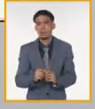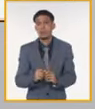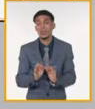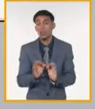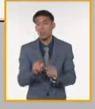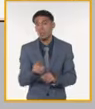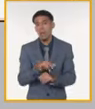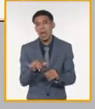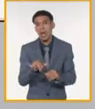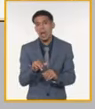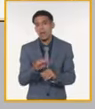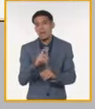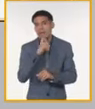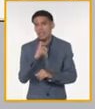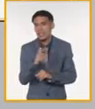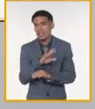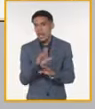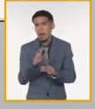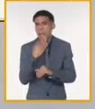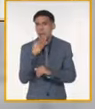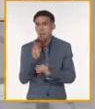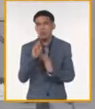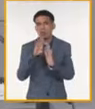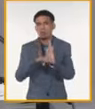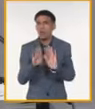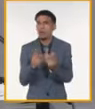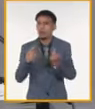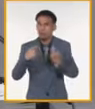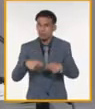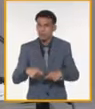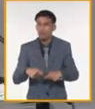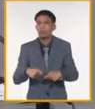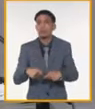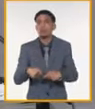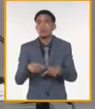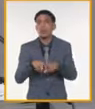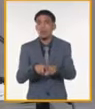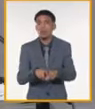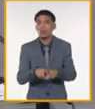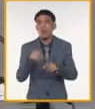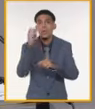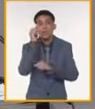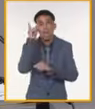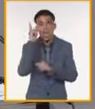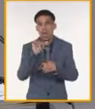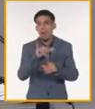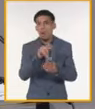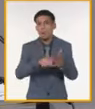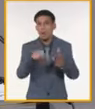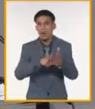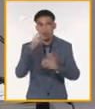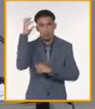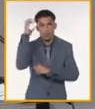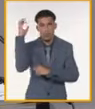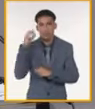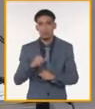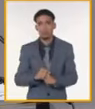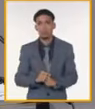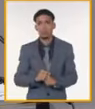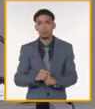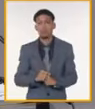de de los mismos O sea que está también es una decisión que está conectada con proyecciones concretas de de gobierno a la vez que se ha